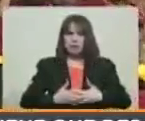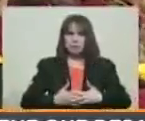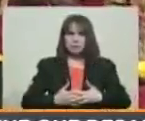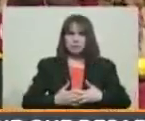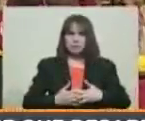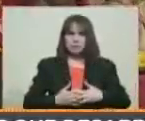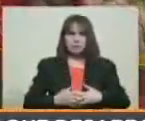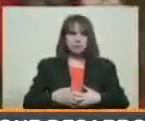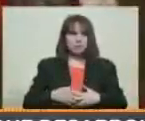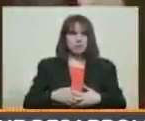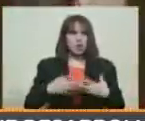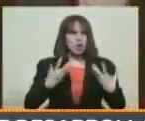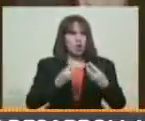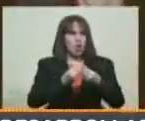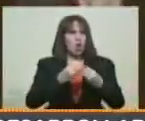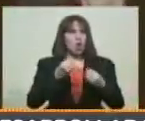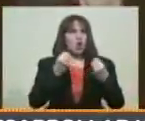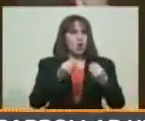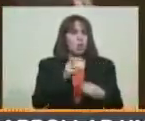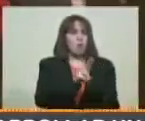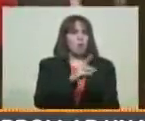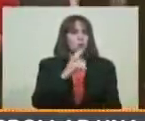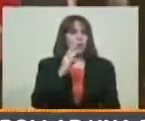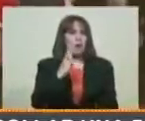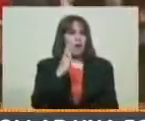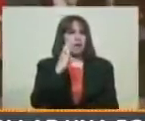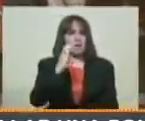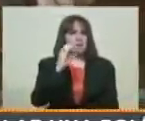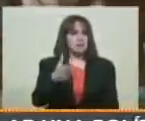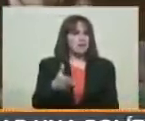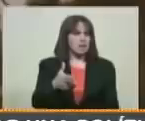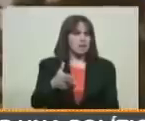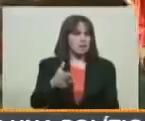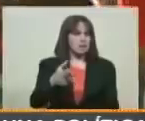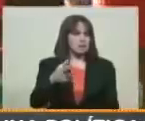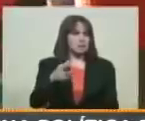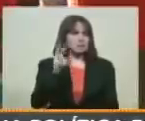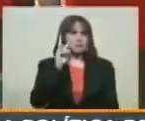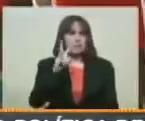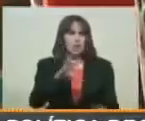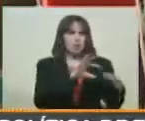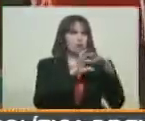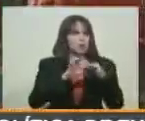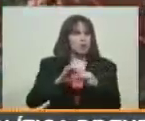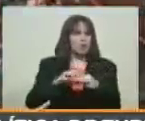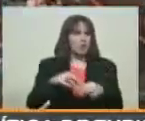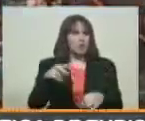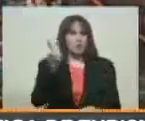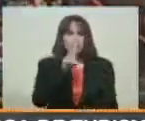¿Cómo está la UVC del Partido Socialista Unido de Venezuela?